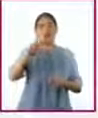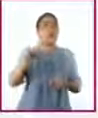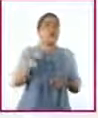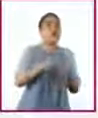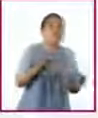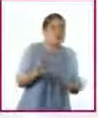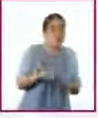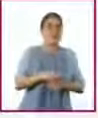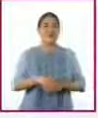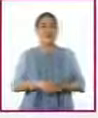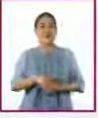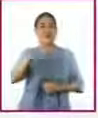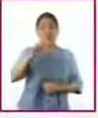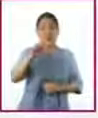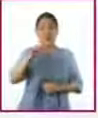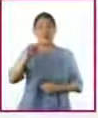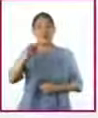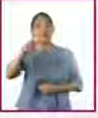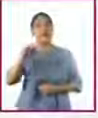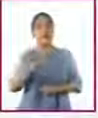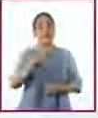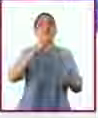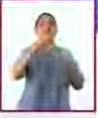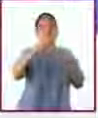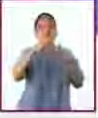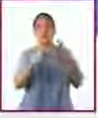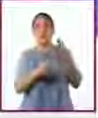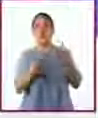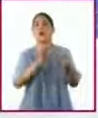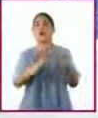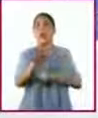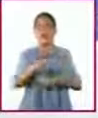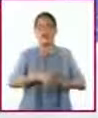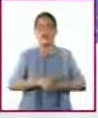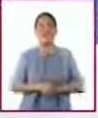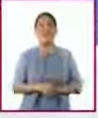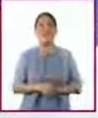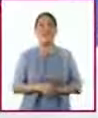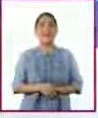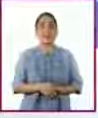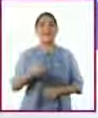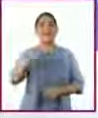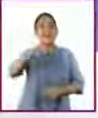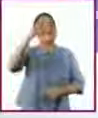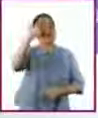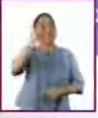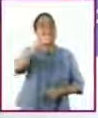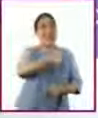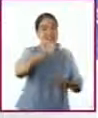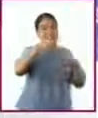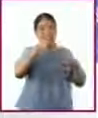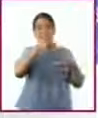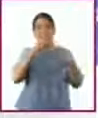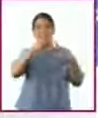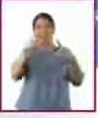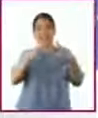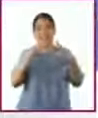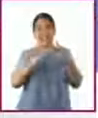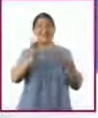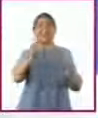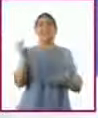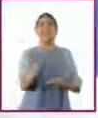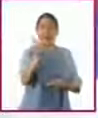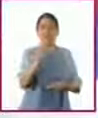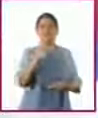narrativa incluye los siguientes géneros. Me parece que sí recuerdo las respuestas de tres de estas preguntas con